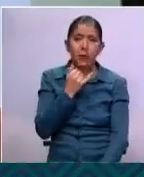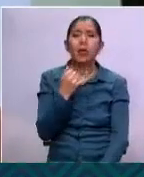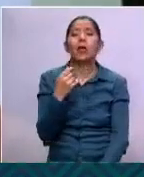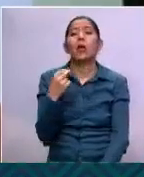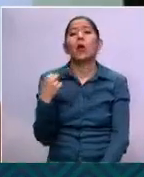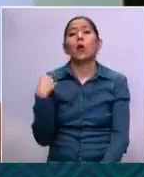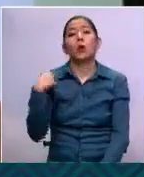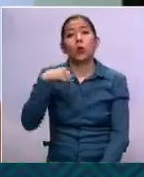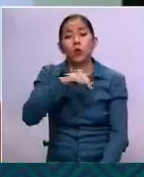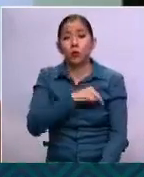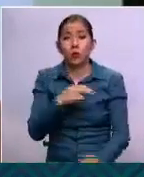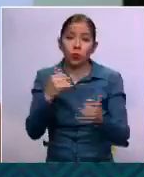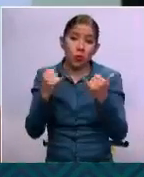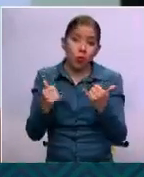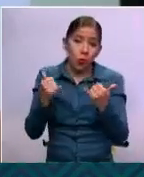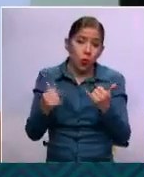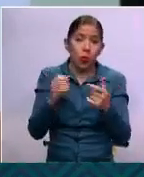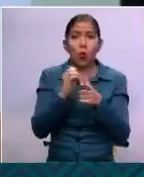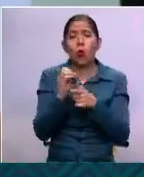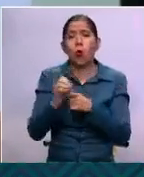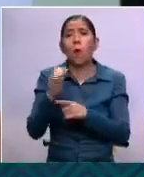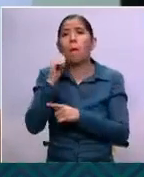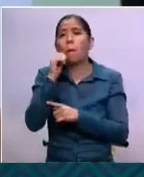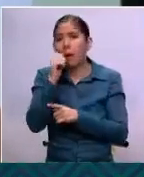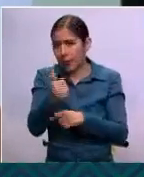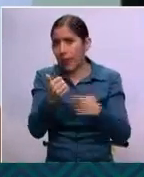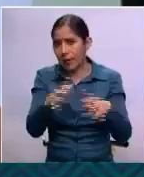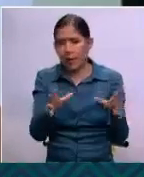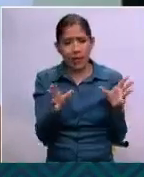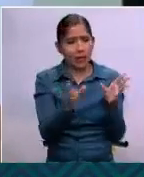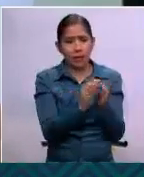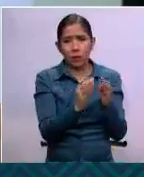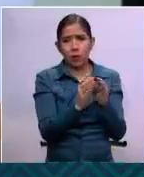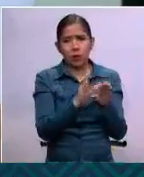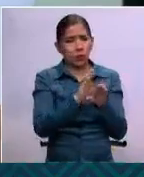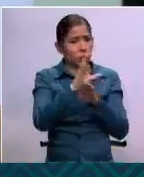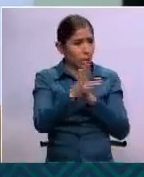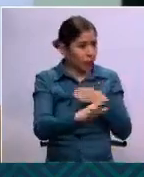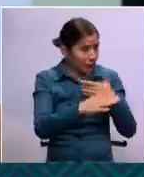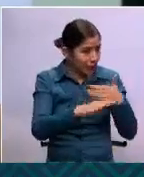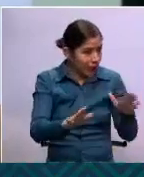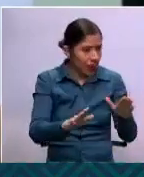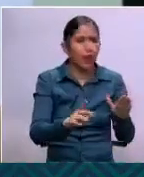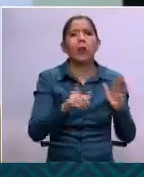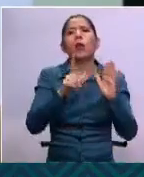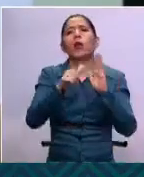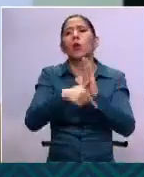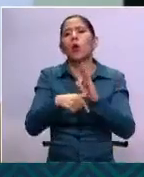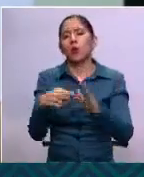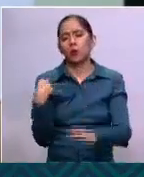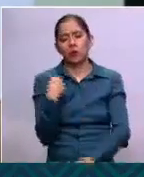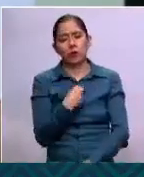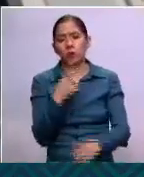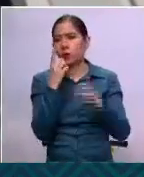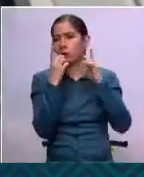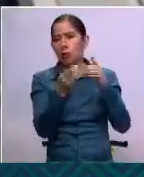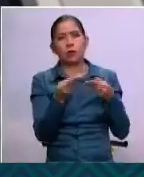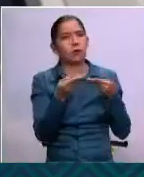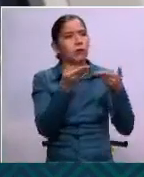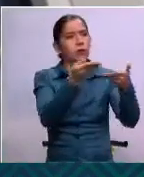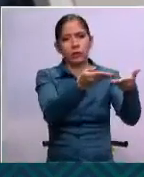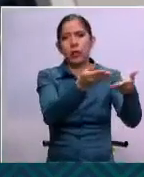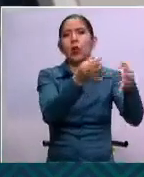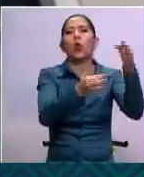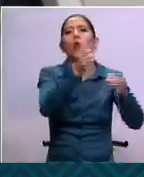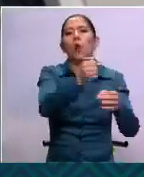el transcurso de hoy y mañana, después de la sala plena, claro está, ya vamos a proceder a presentar nuestra denuncia ante el